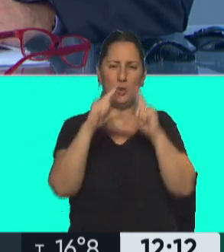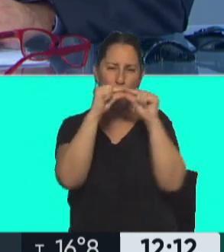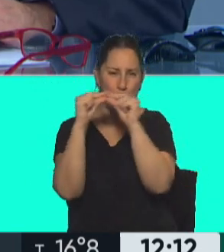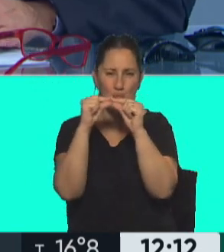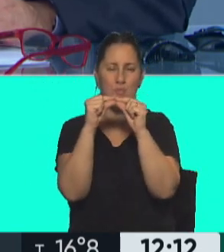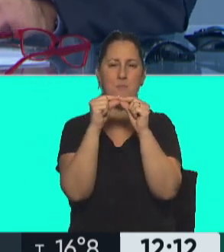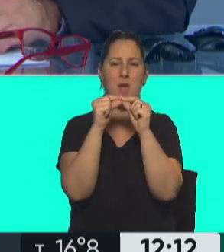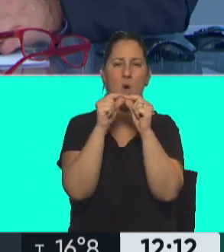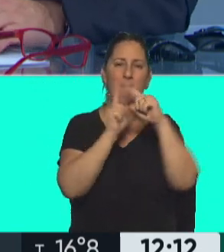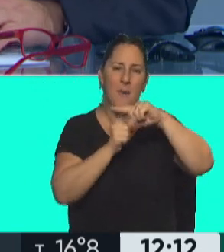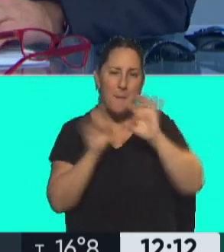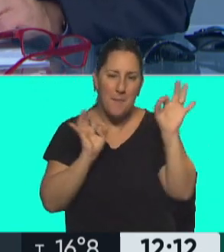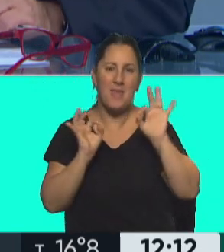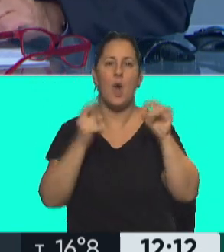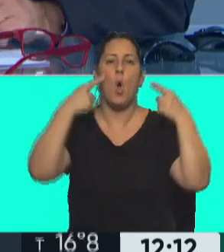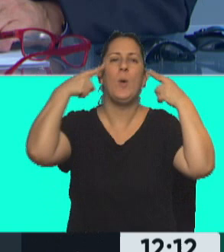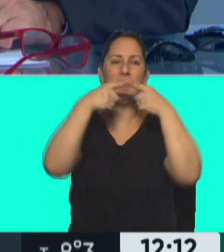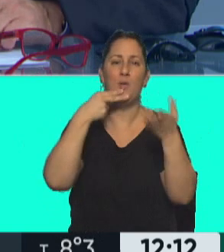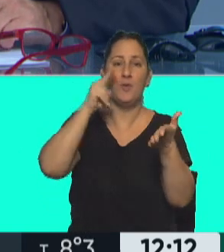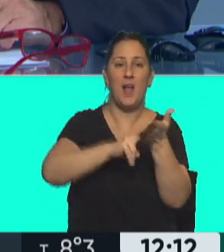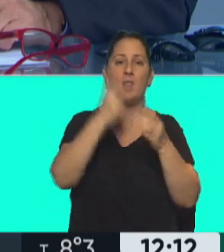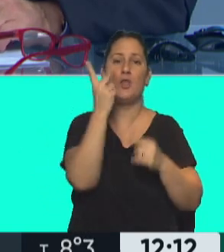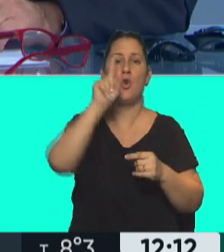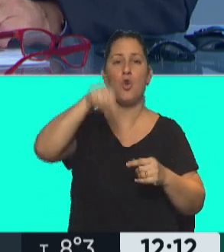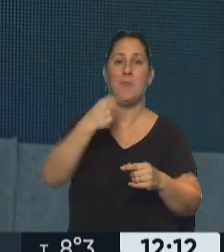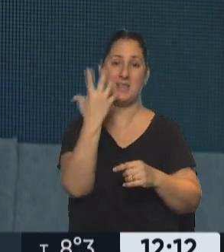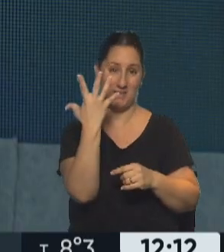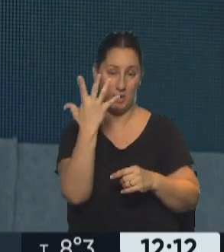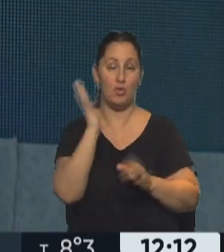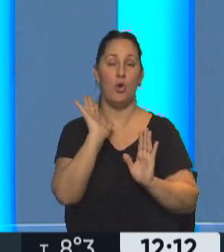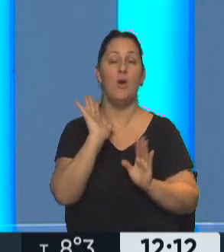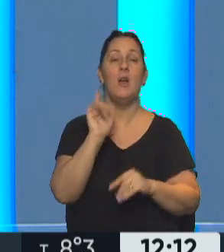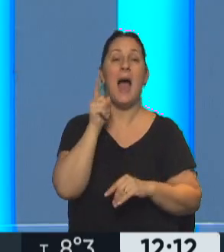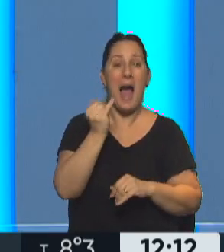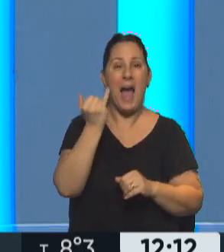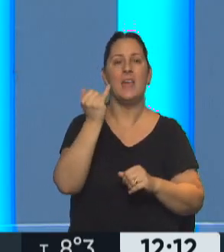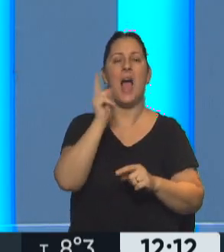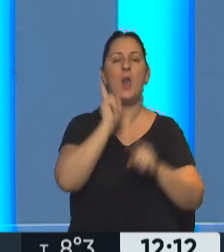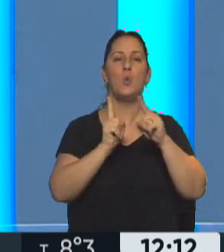iba a cumplir con la meta fiscal del 2,5% de déficit primario. Hay una serie